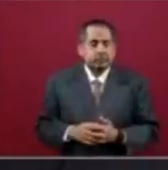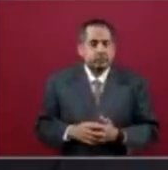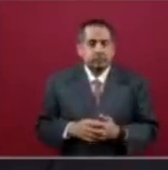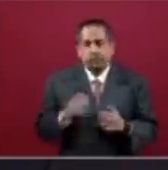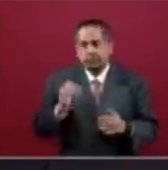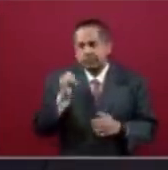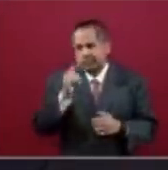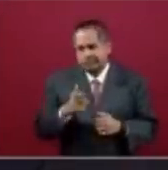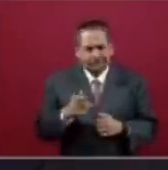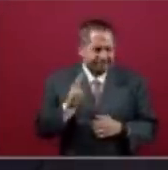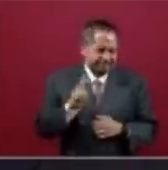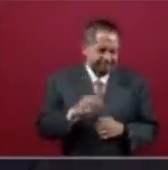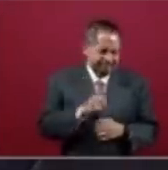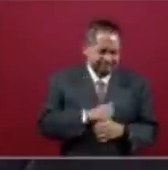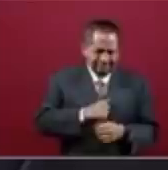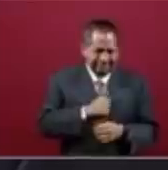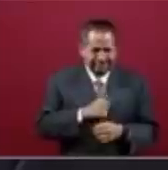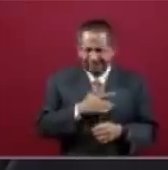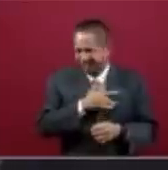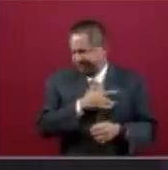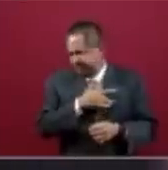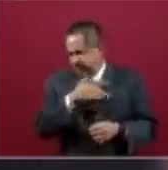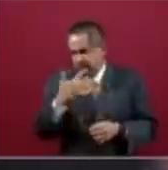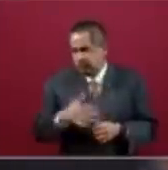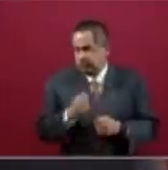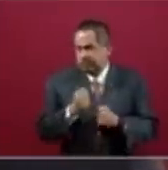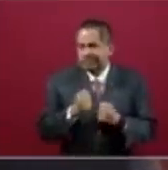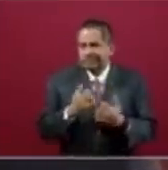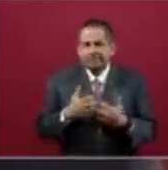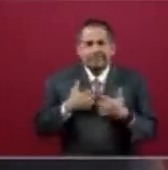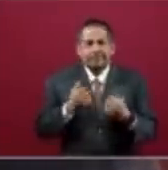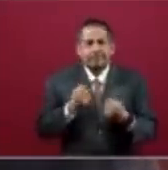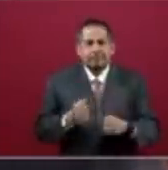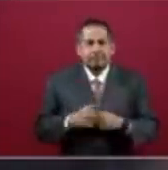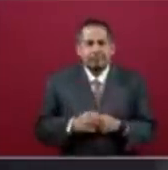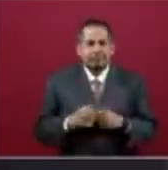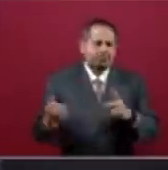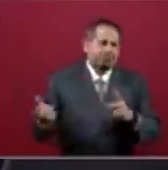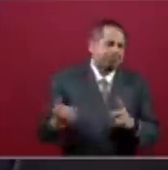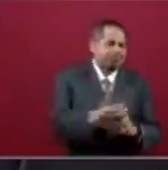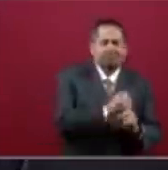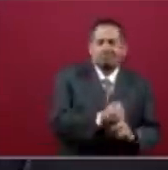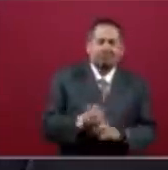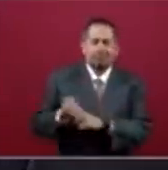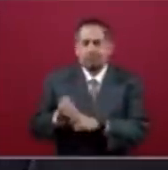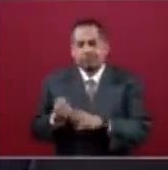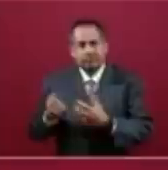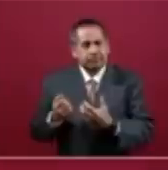algo que es muy lamentable, que duele mucho, los secuestros,